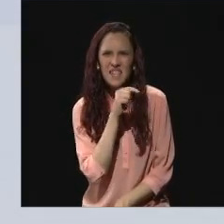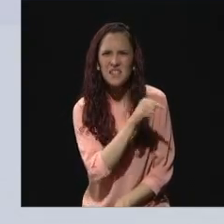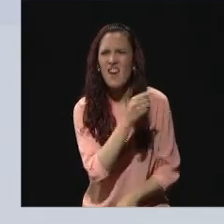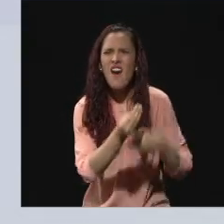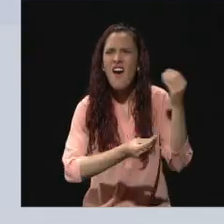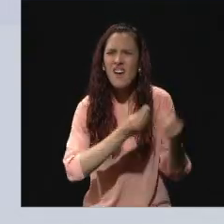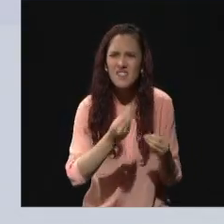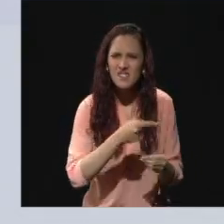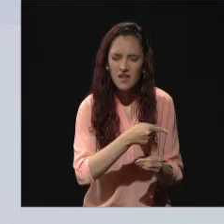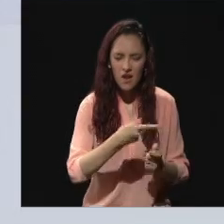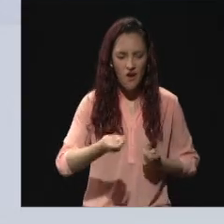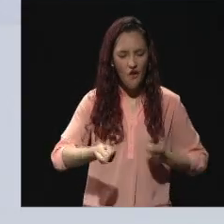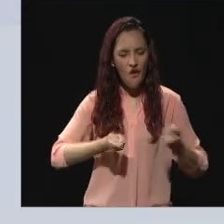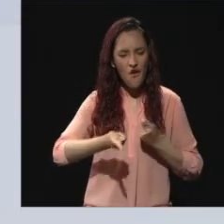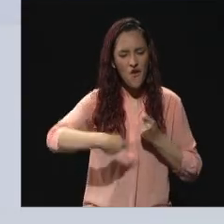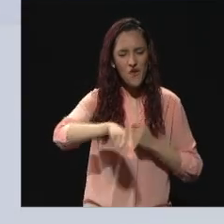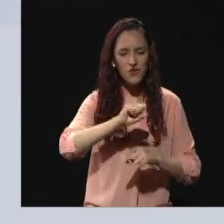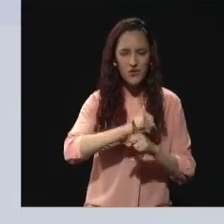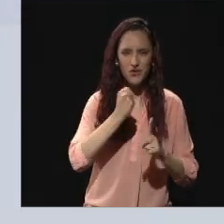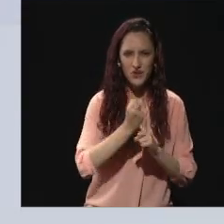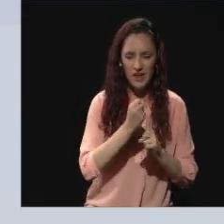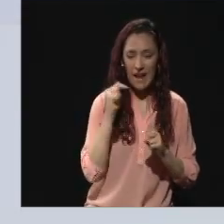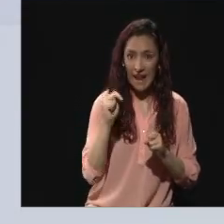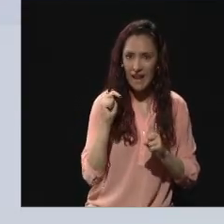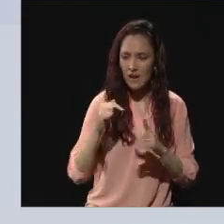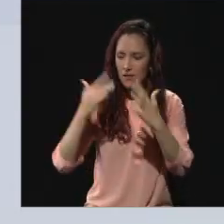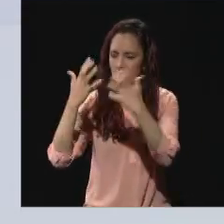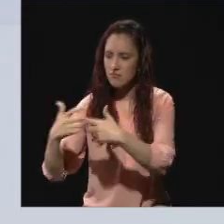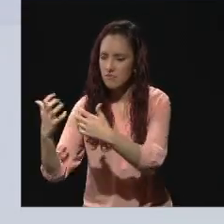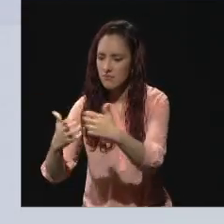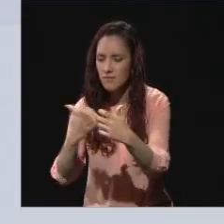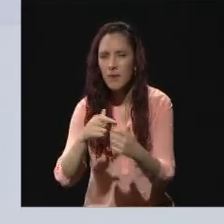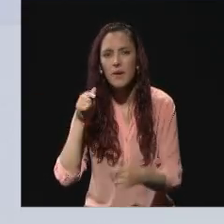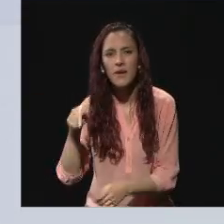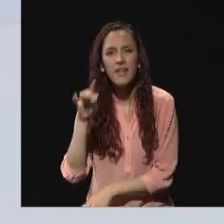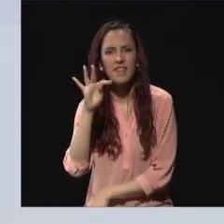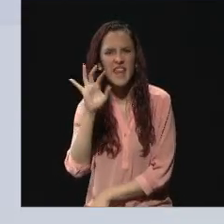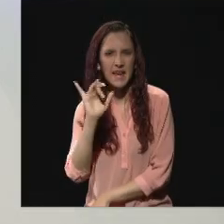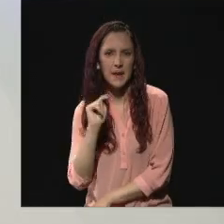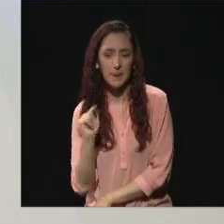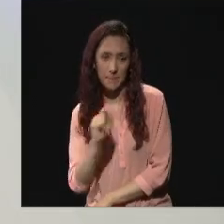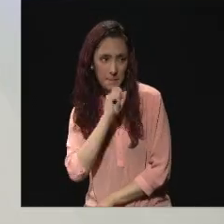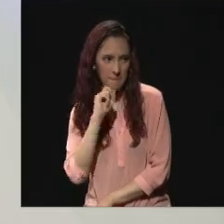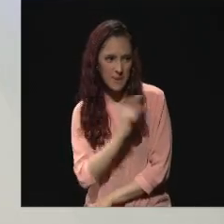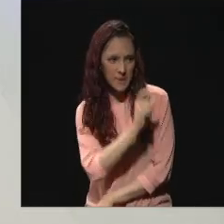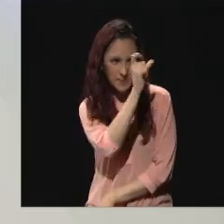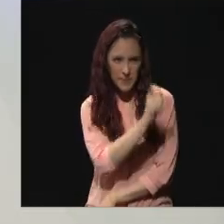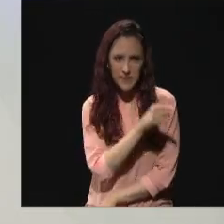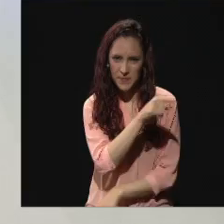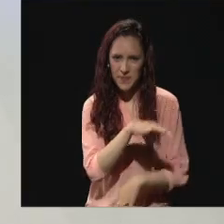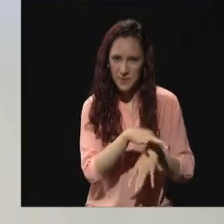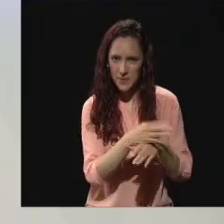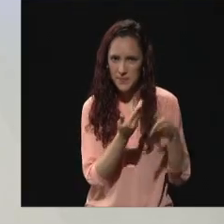social en relación a los operadores de las etic pregunta para el doctor arias